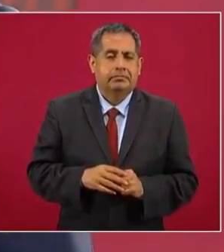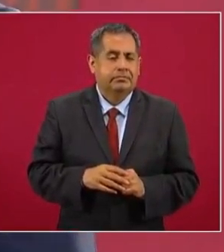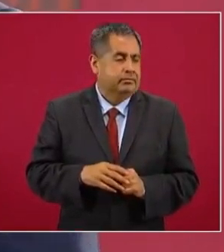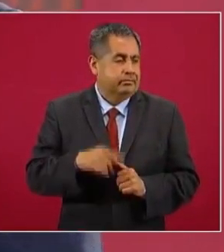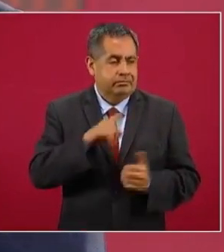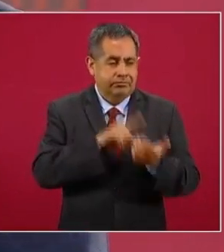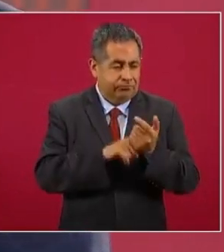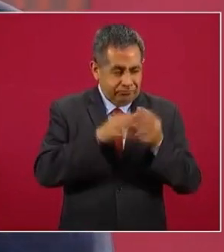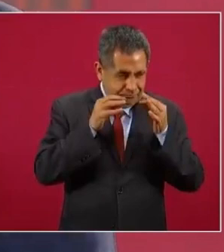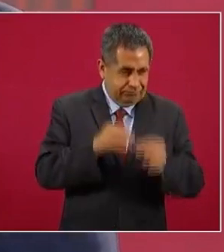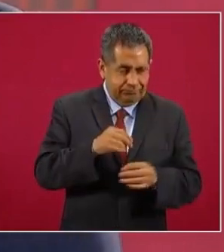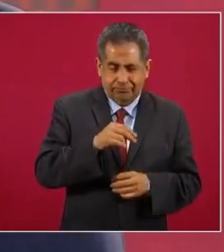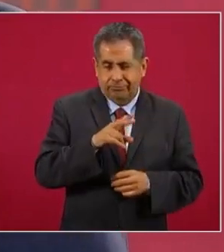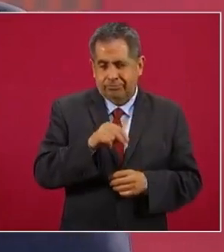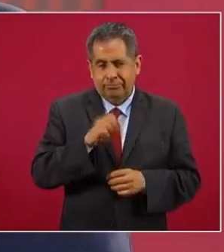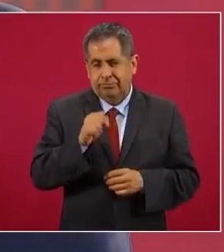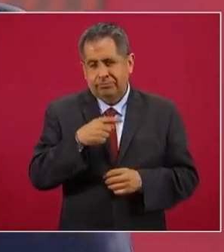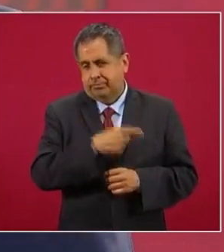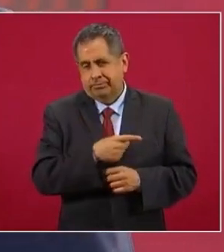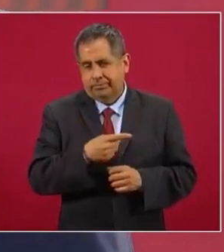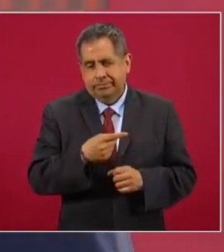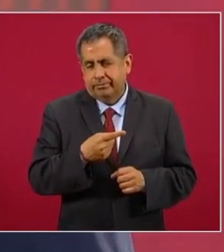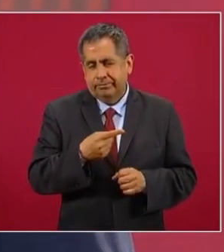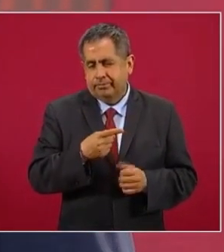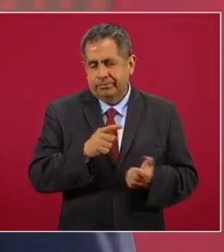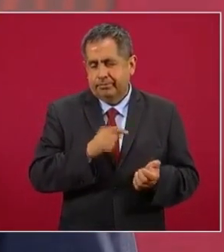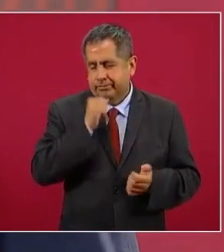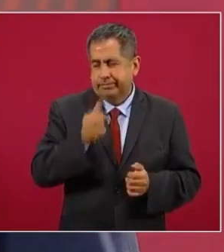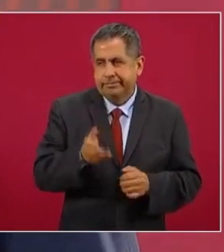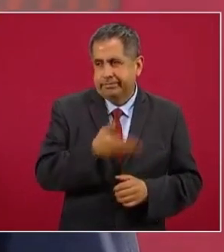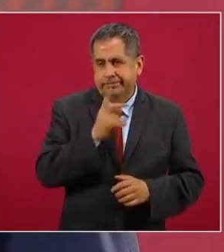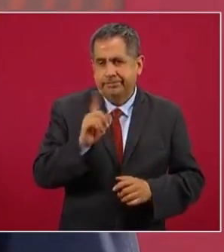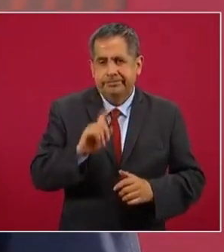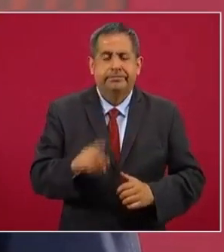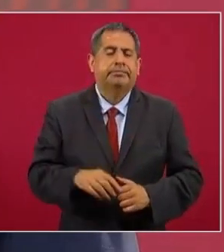lo que realmente sucedió.